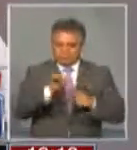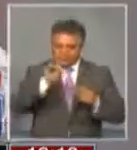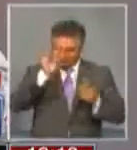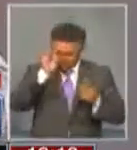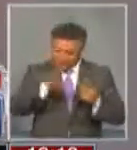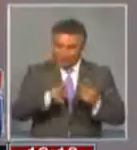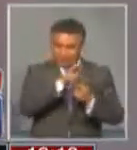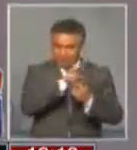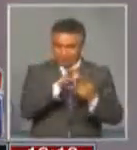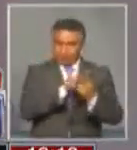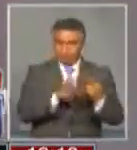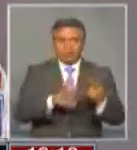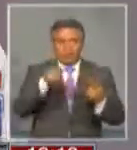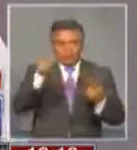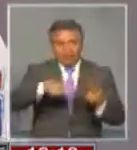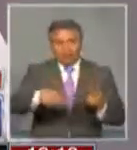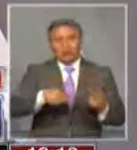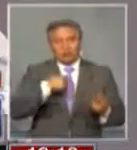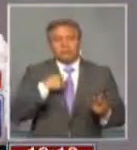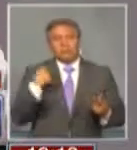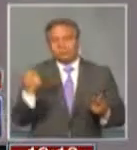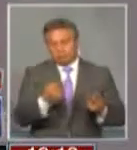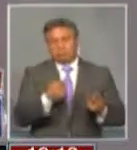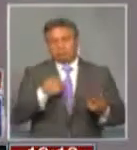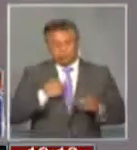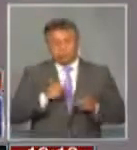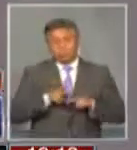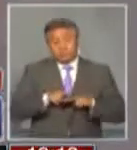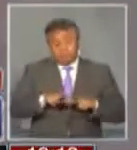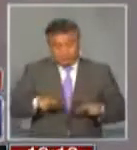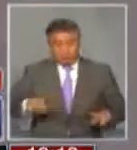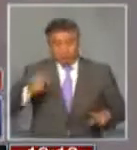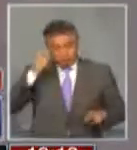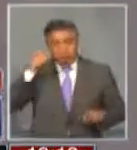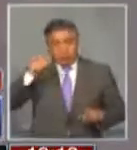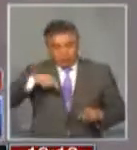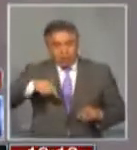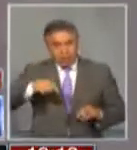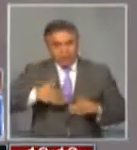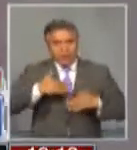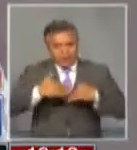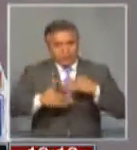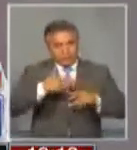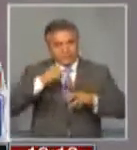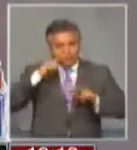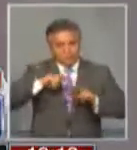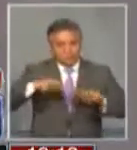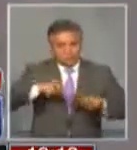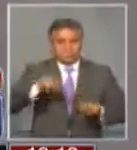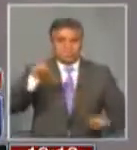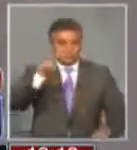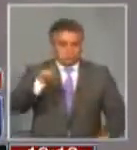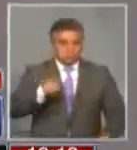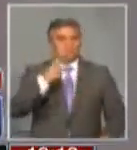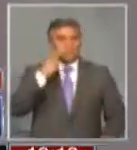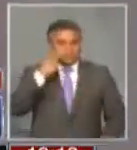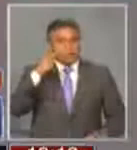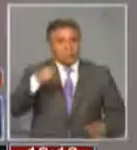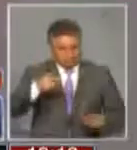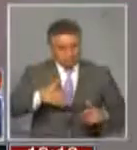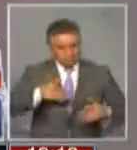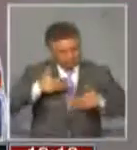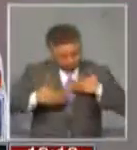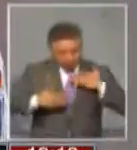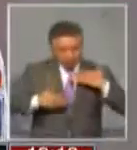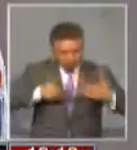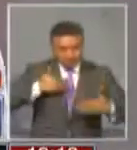Afortunadamente, y esa es la satisfacción que tenemos hoy día, se está avanzando en una investigación, el Servicio de Impuestos Internos, a pesar de todo,